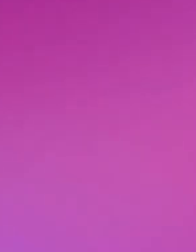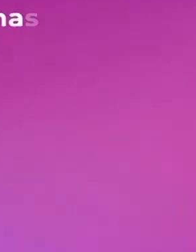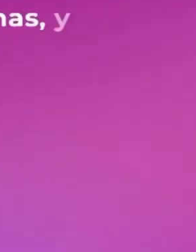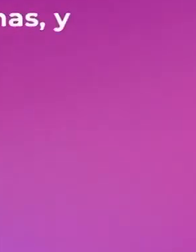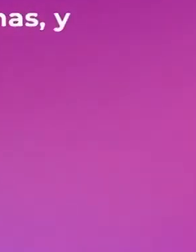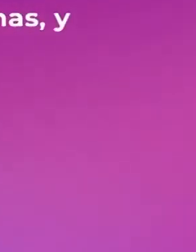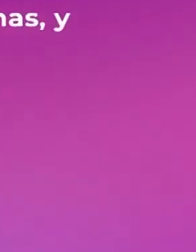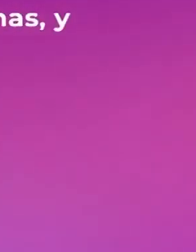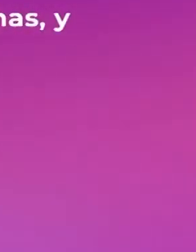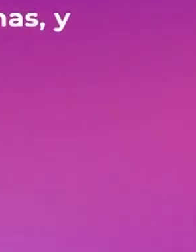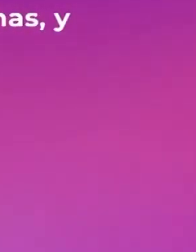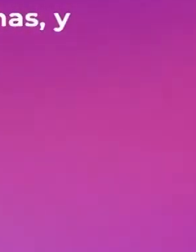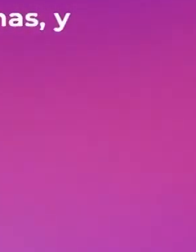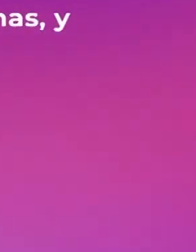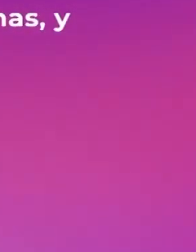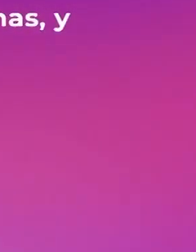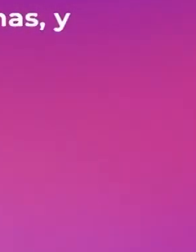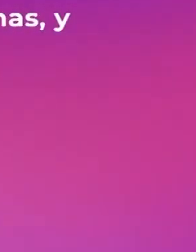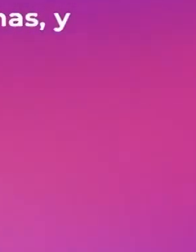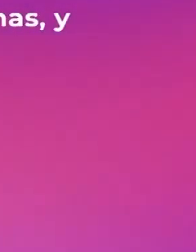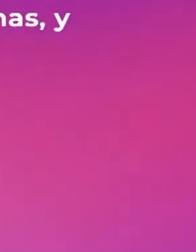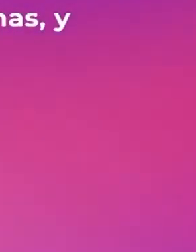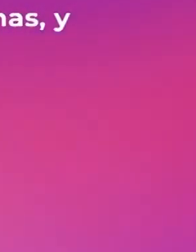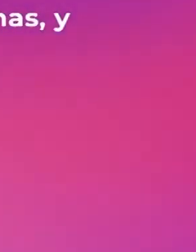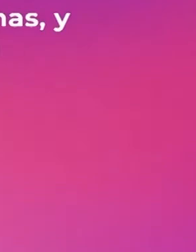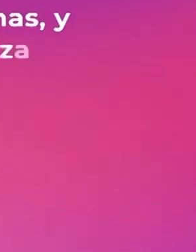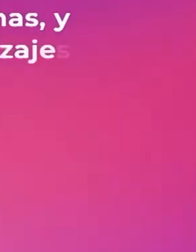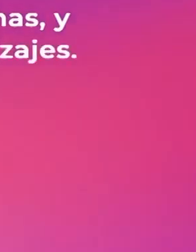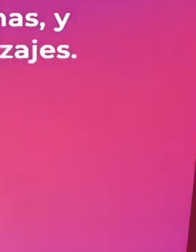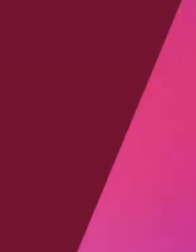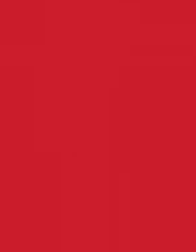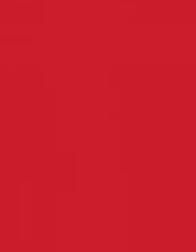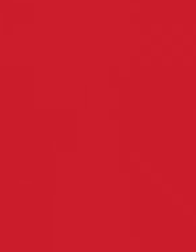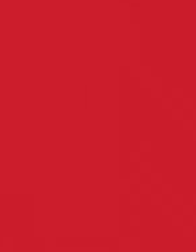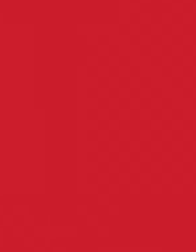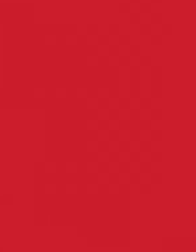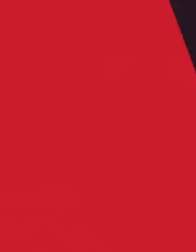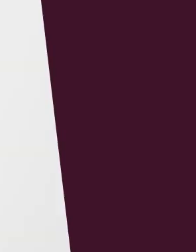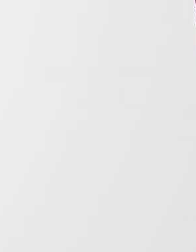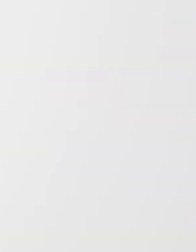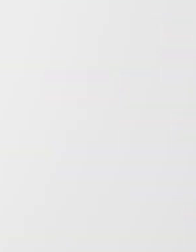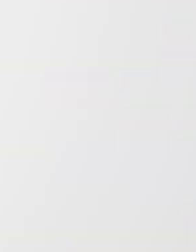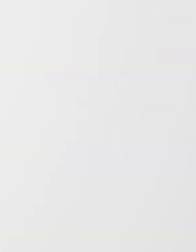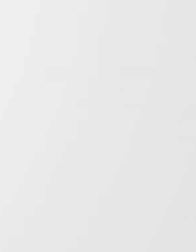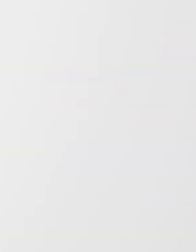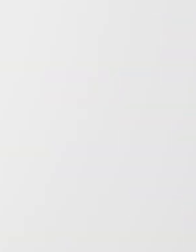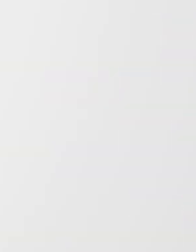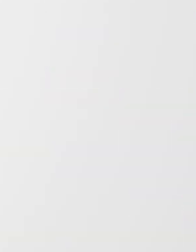los programas y además encontrarás actividades para fortalecer tus aprendizajes.